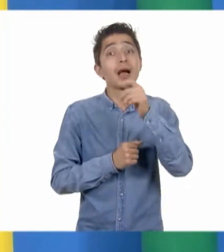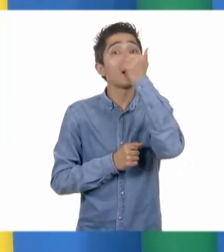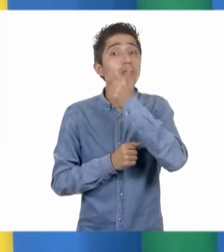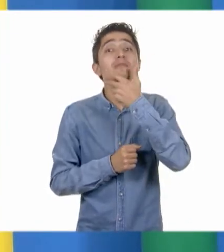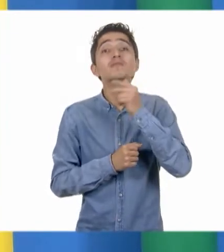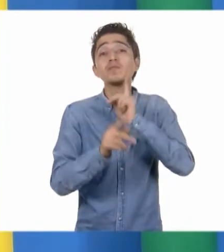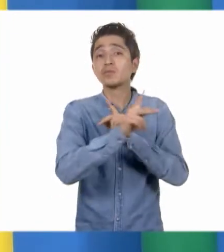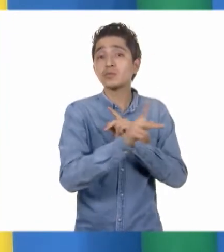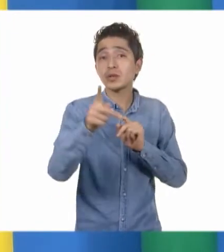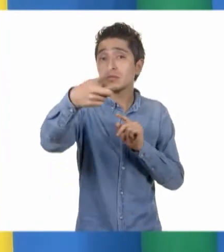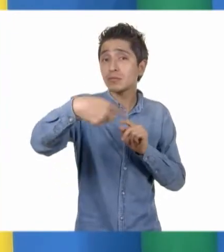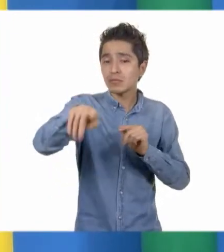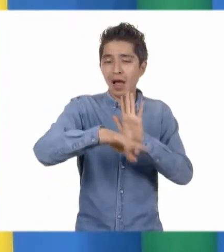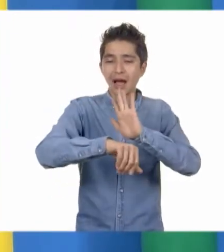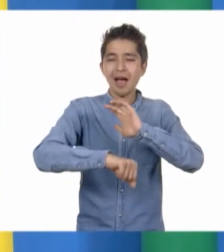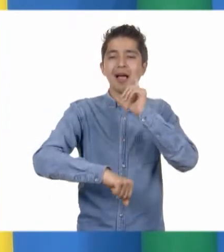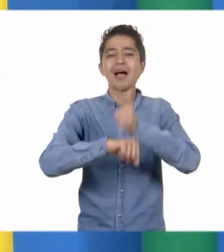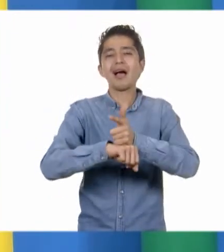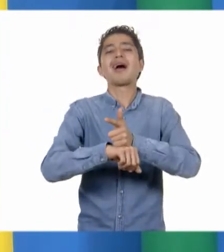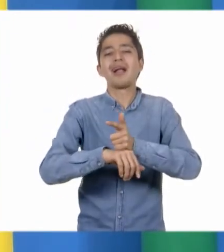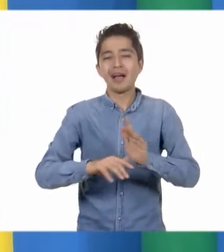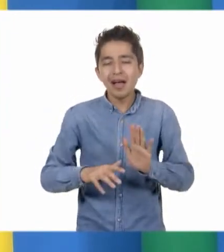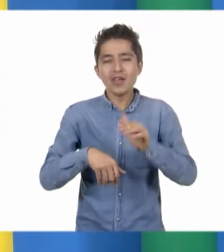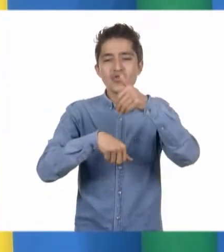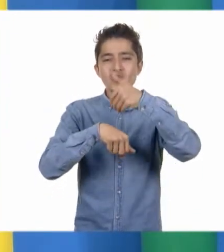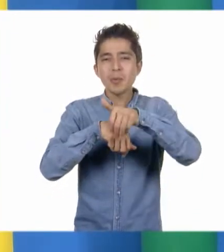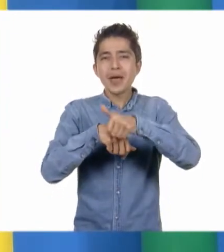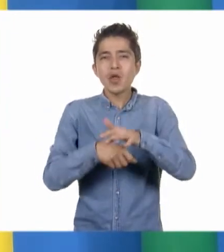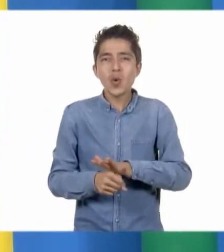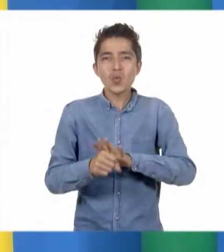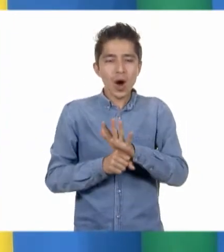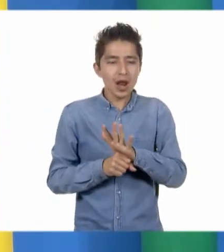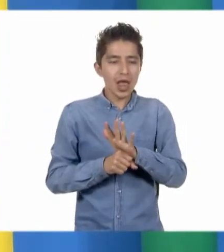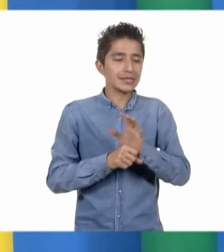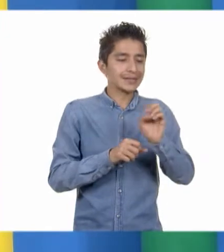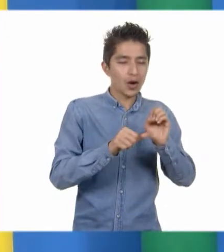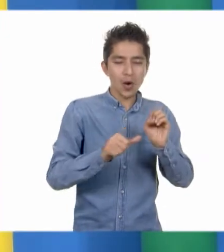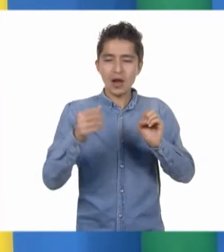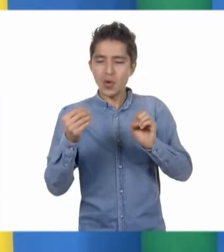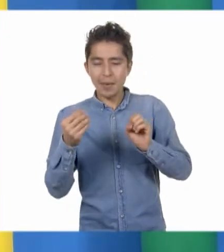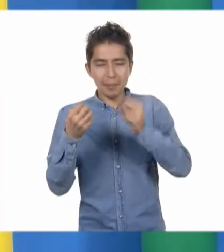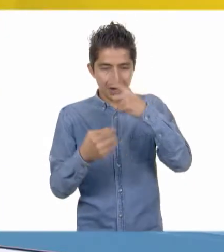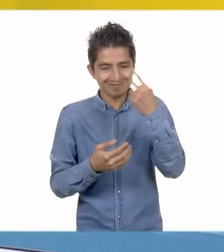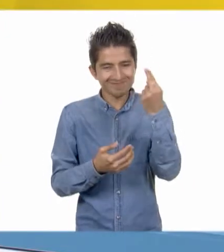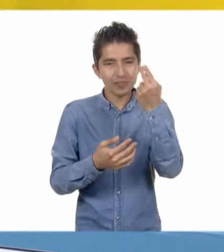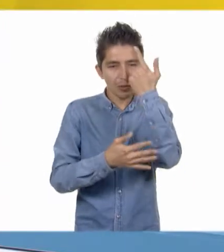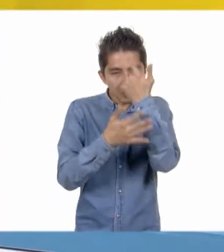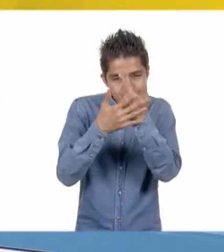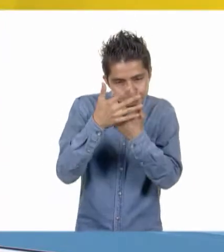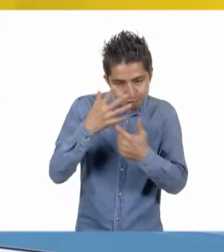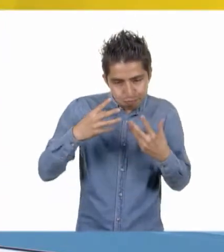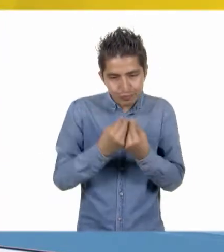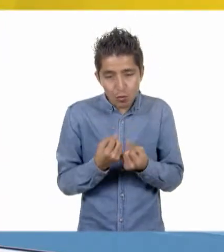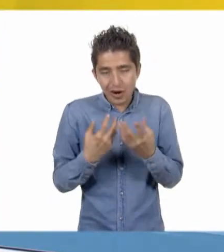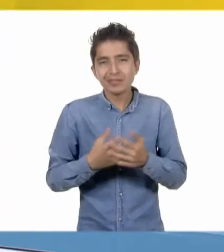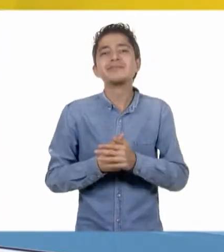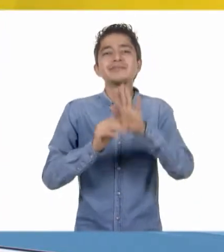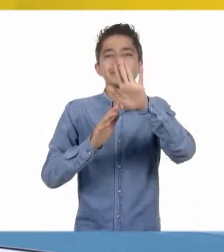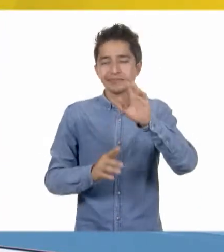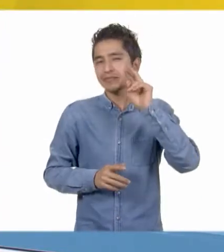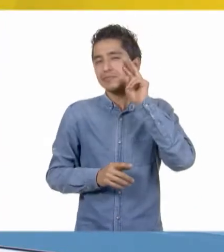alumnas se darán cuenta de la utilidad de los números naturales al tener la necesidad de contar. Efectivamente, veamos